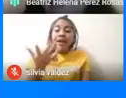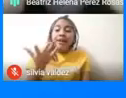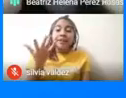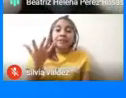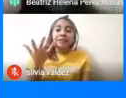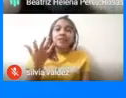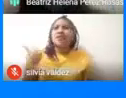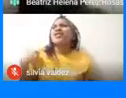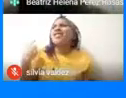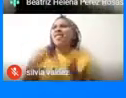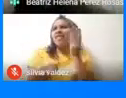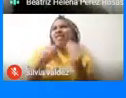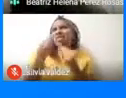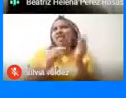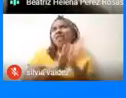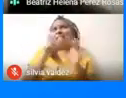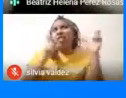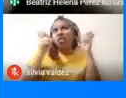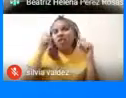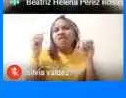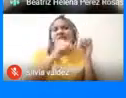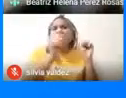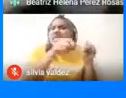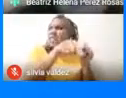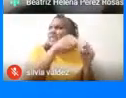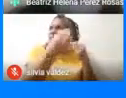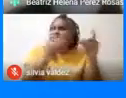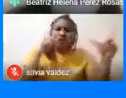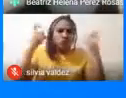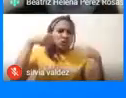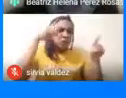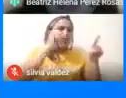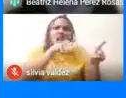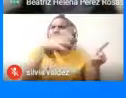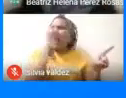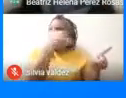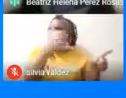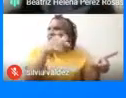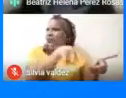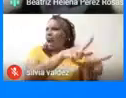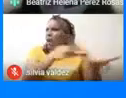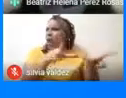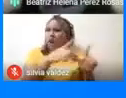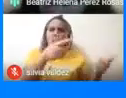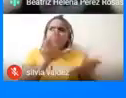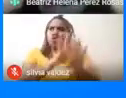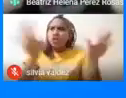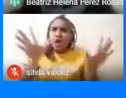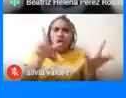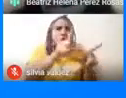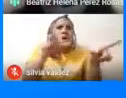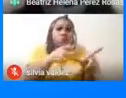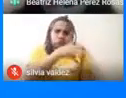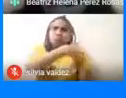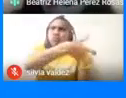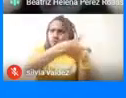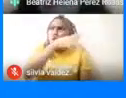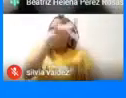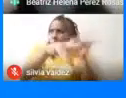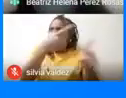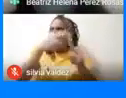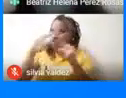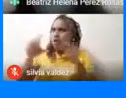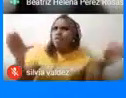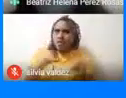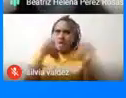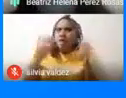es que voy a desarrollar turismo en esta zona en donde de pronto teníamos identificado que es una zona potencial para otro tipo de actividades,